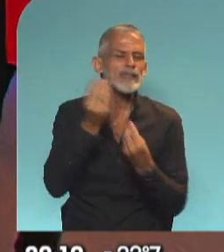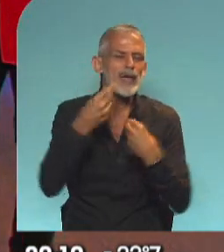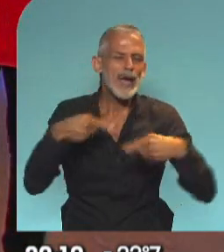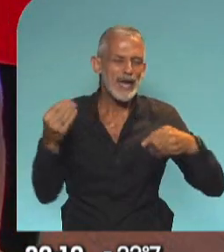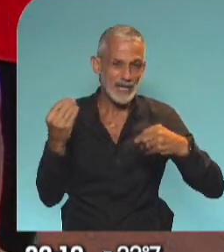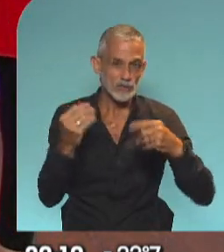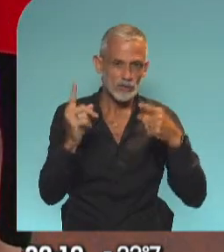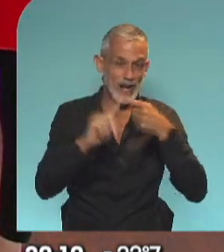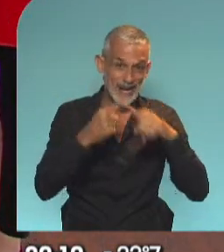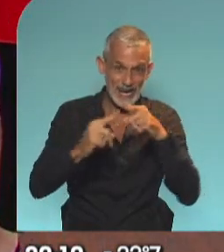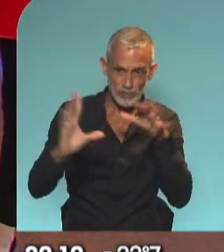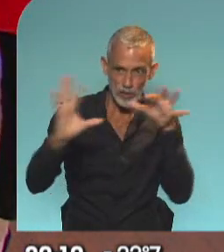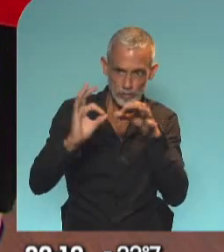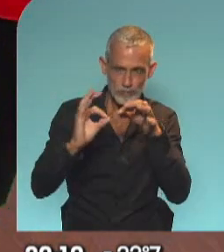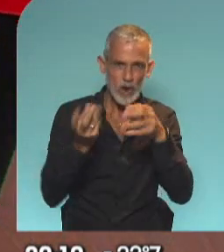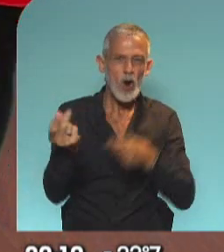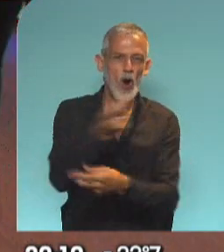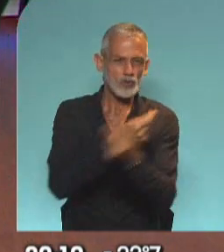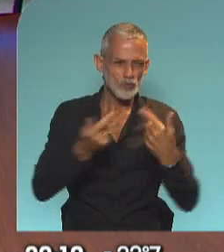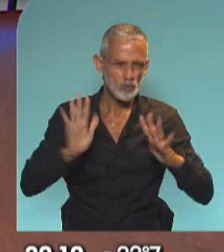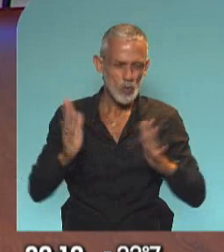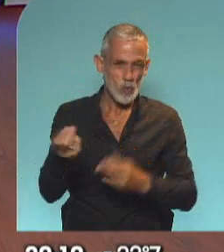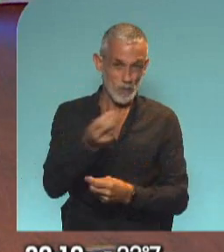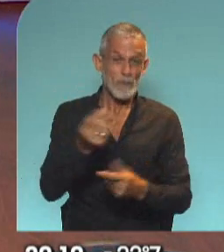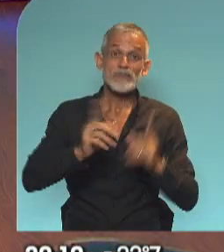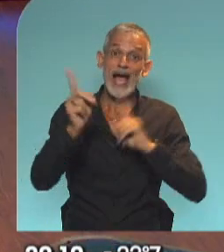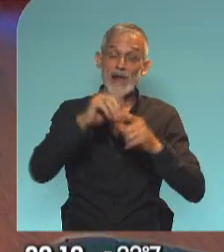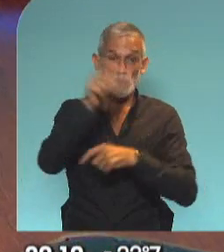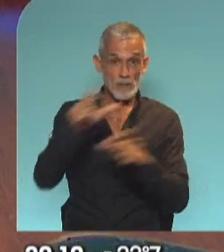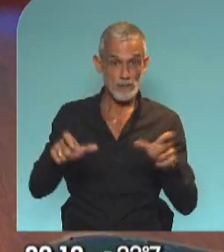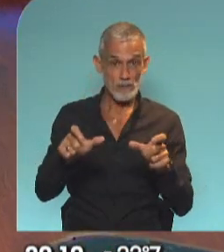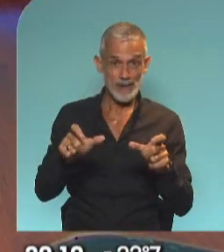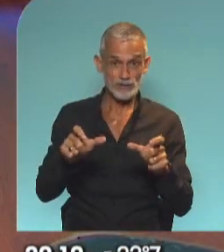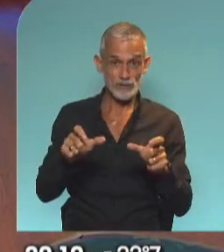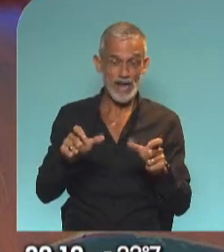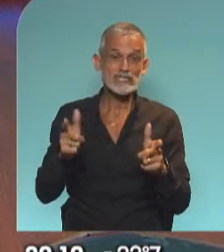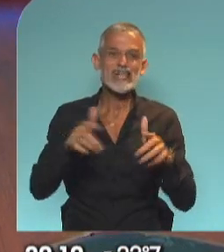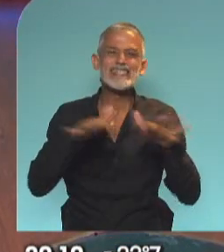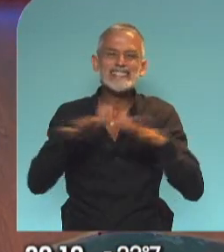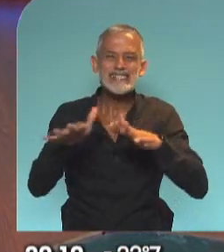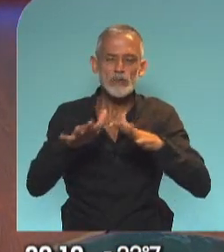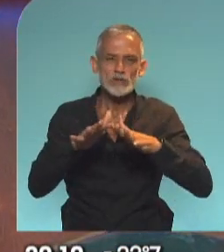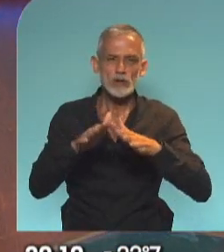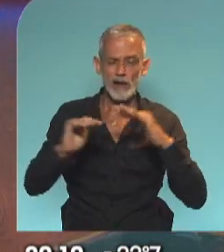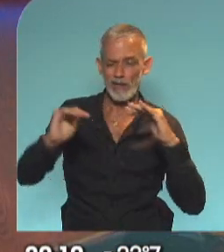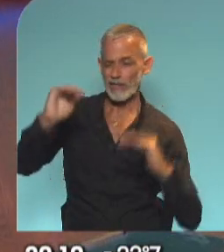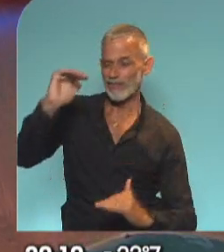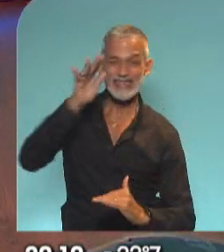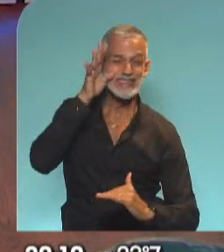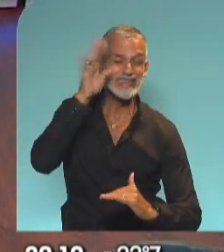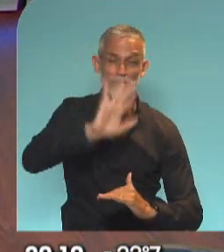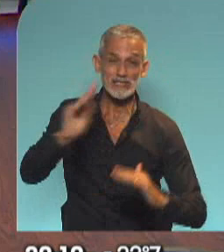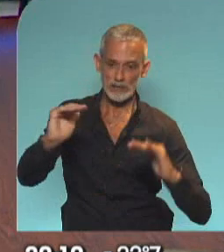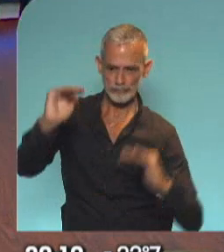estas relaciones de consumo. Porque hay algunas personas que están en una situación de hipervulnerabilidad. ¿Qué